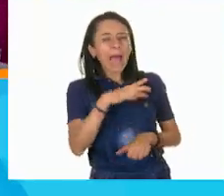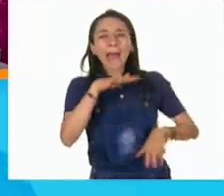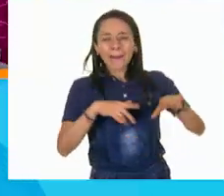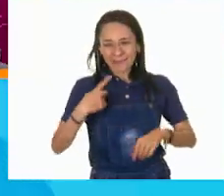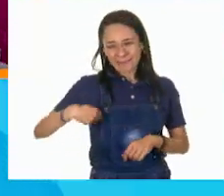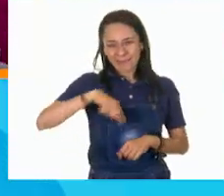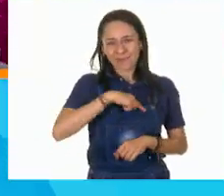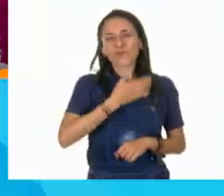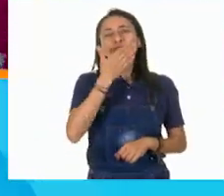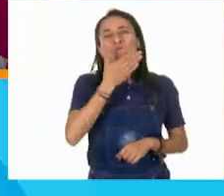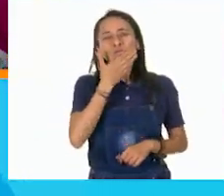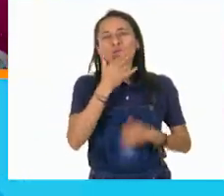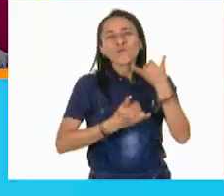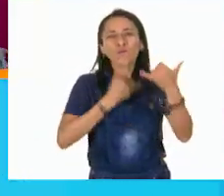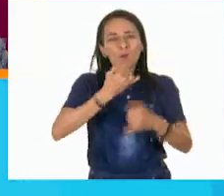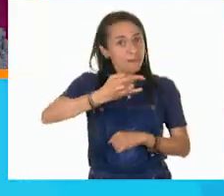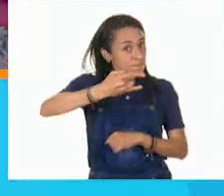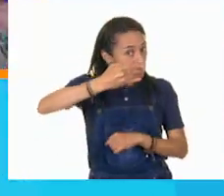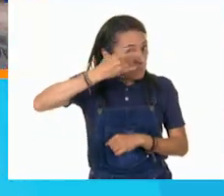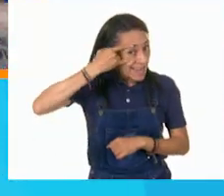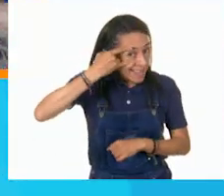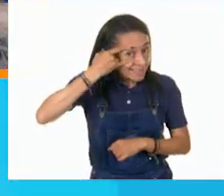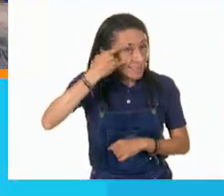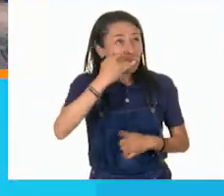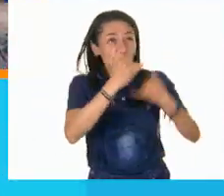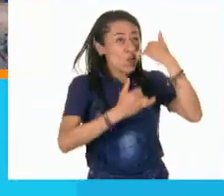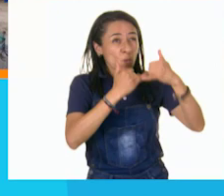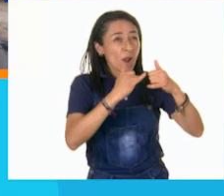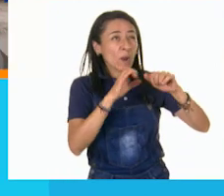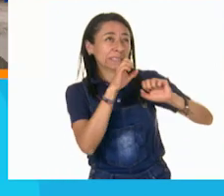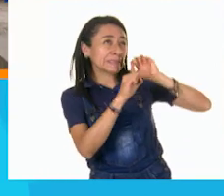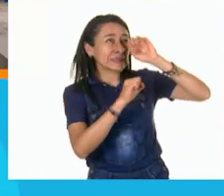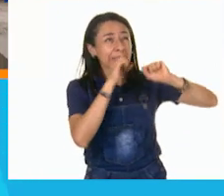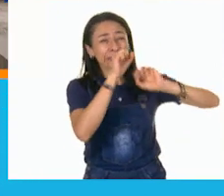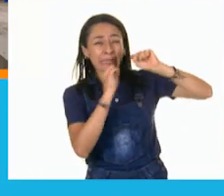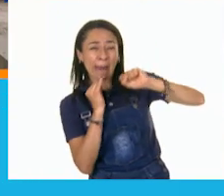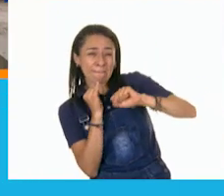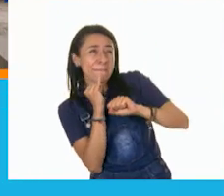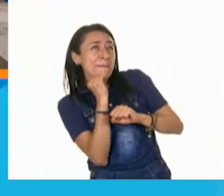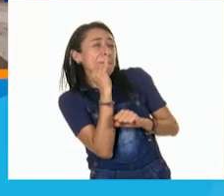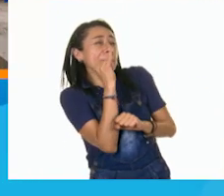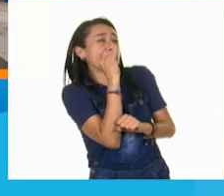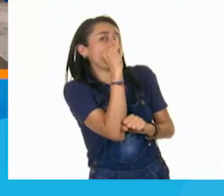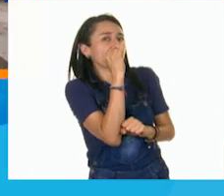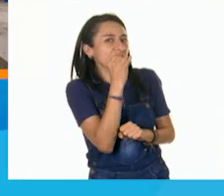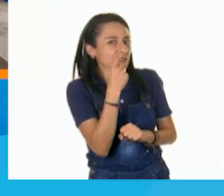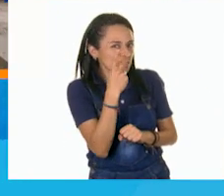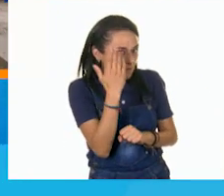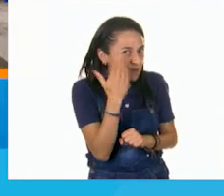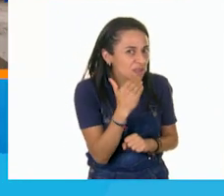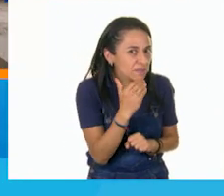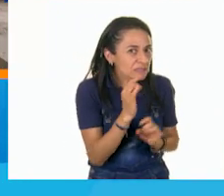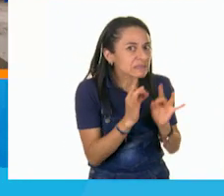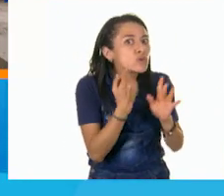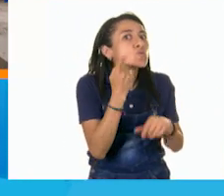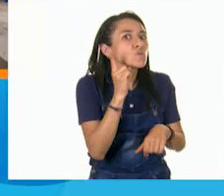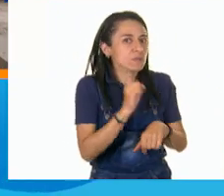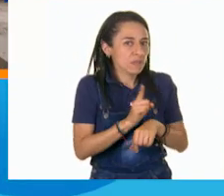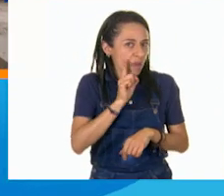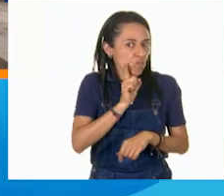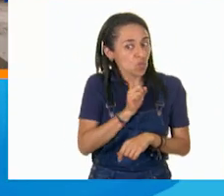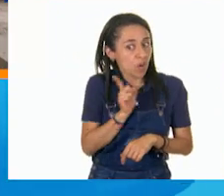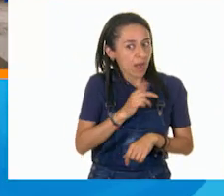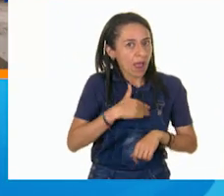subimos a lo más alto de los juegos. Pero un día, Pilar, por andar allá